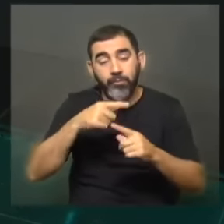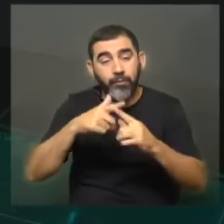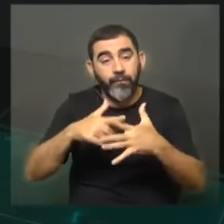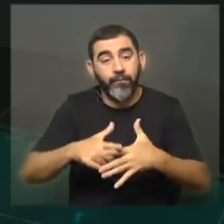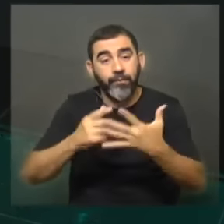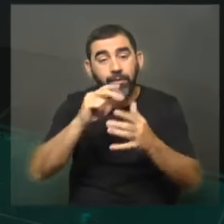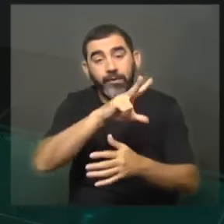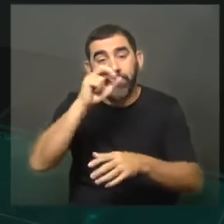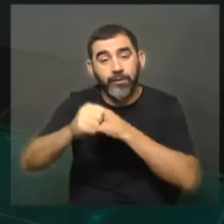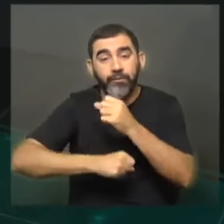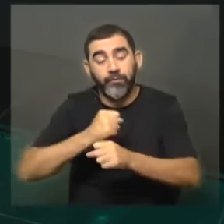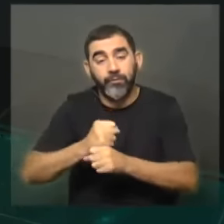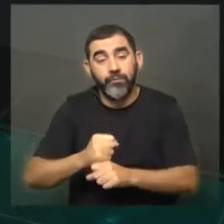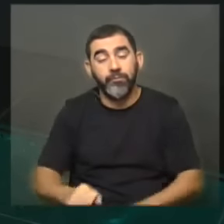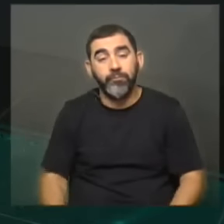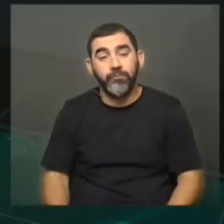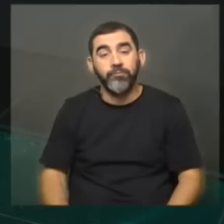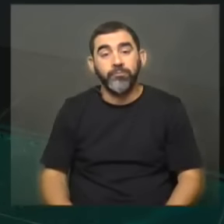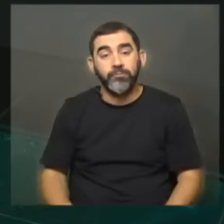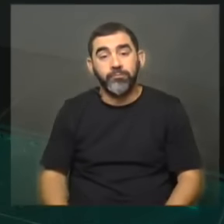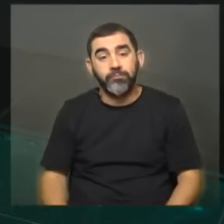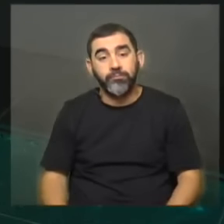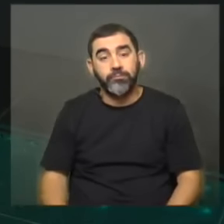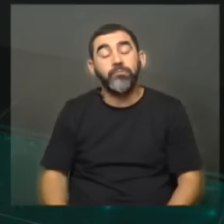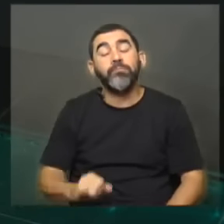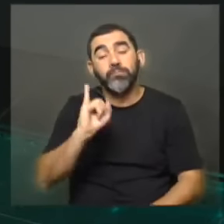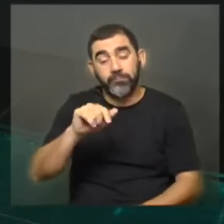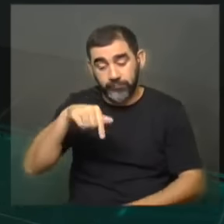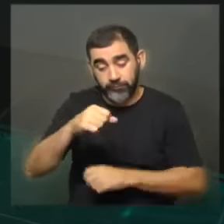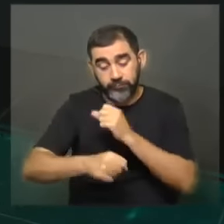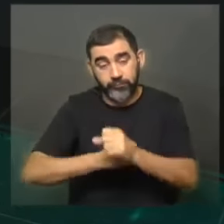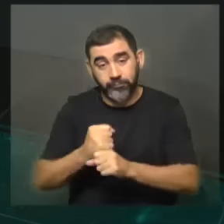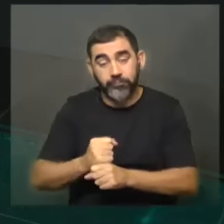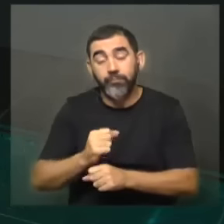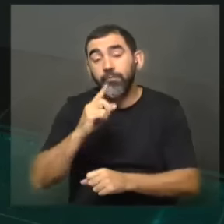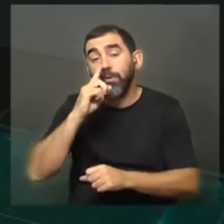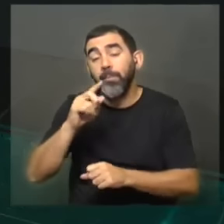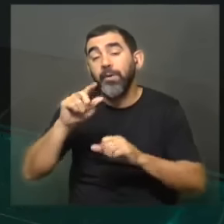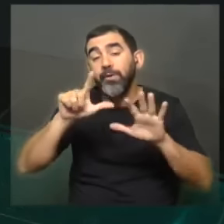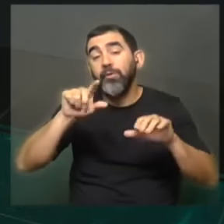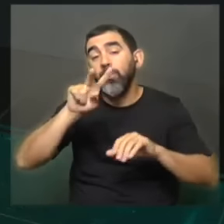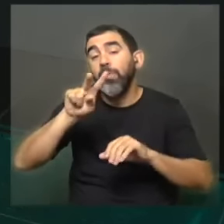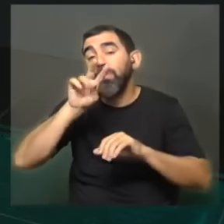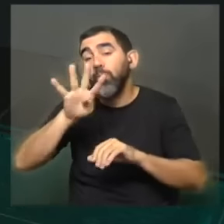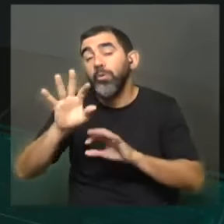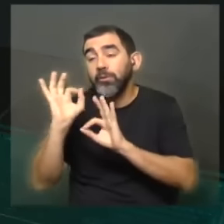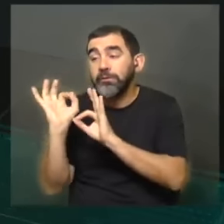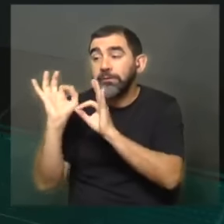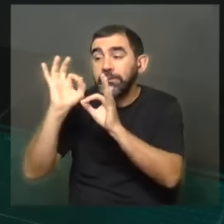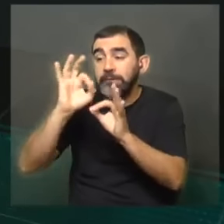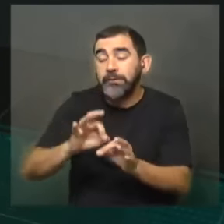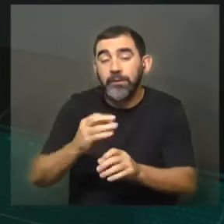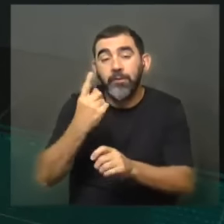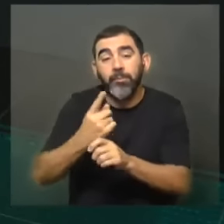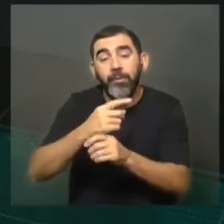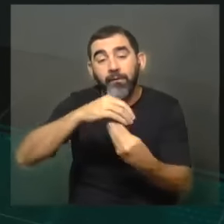estos 300 años oal día dijo que corresponde celebrarlos este año destacó que en 1724 llegaron las primeras